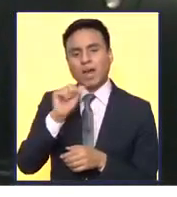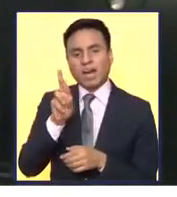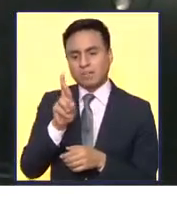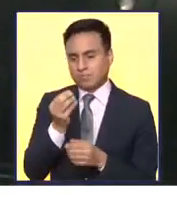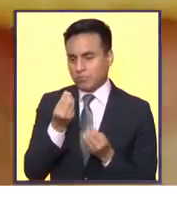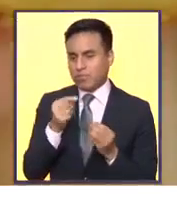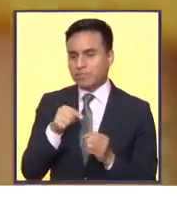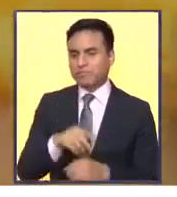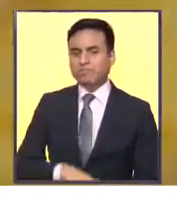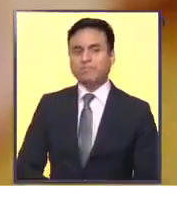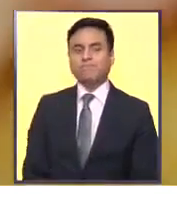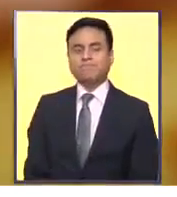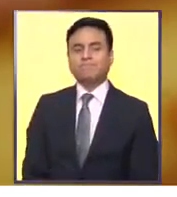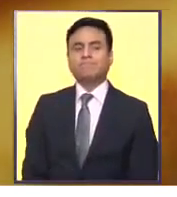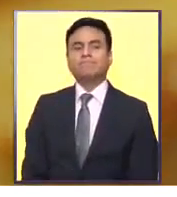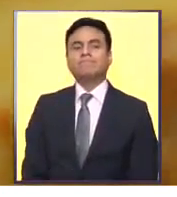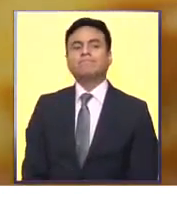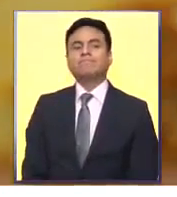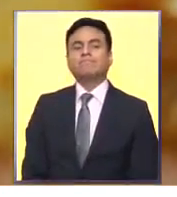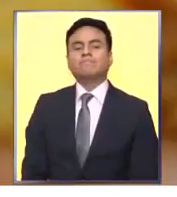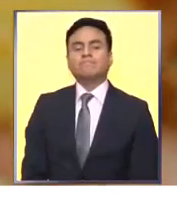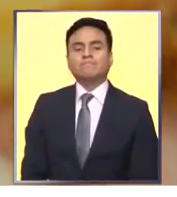buena.